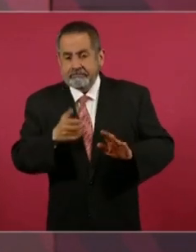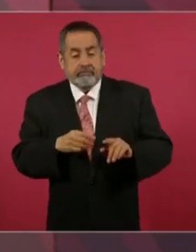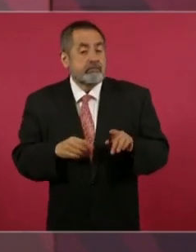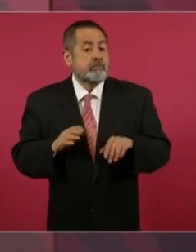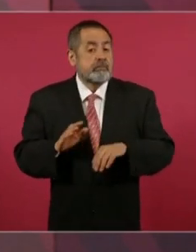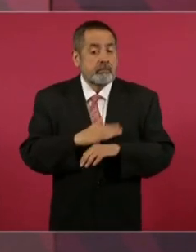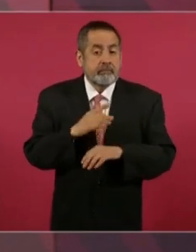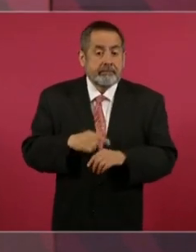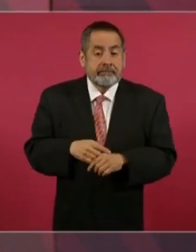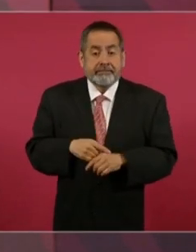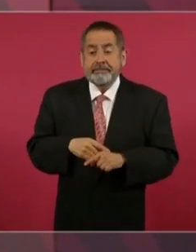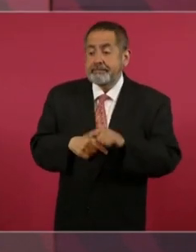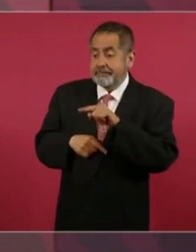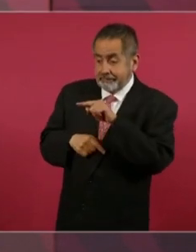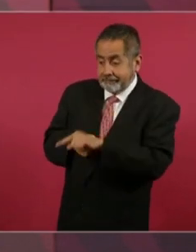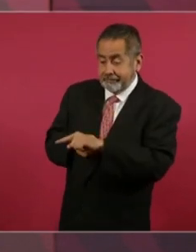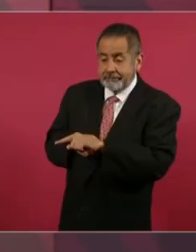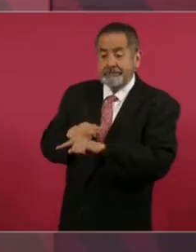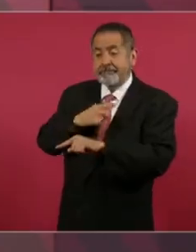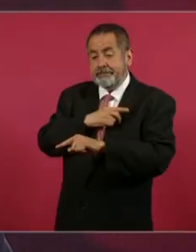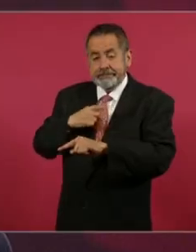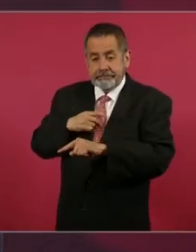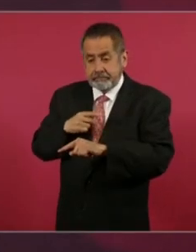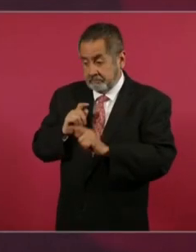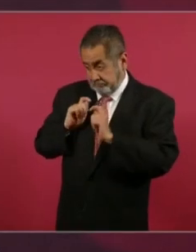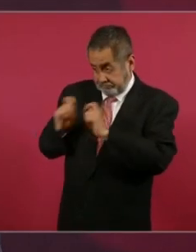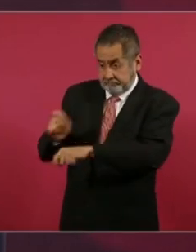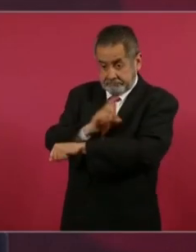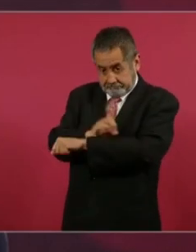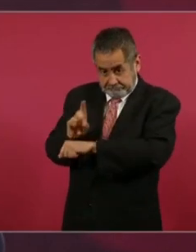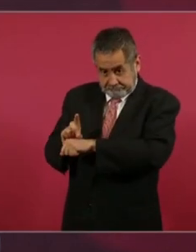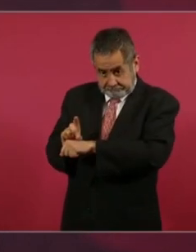tenía él que convencer a otros